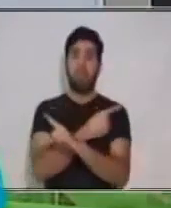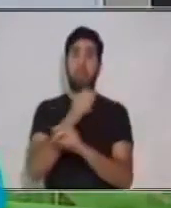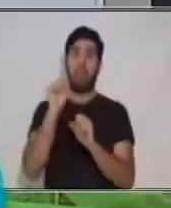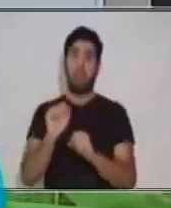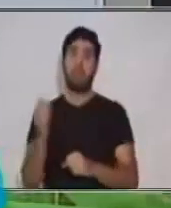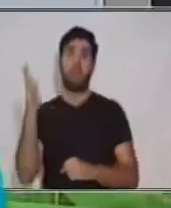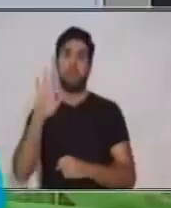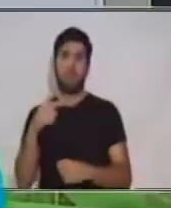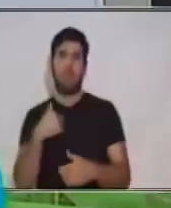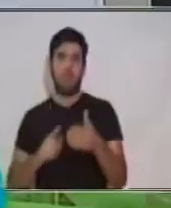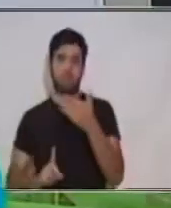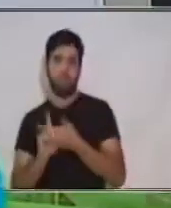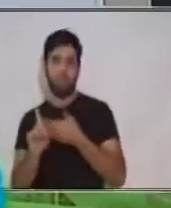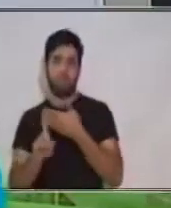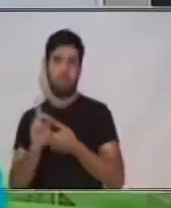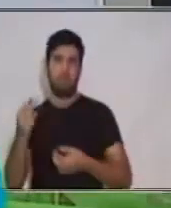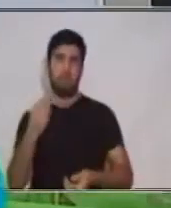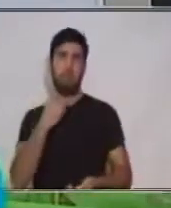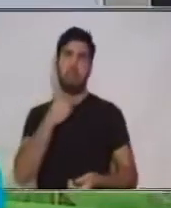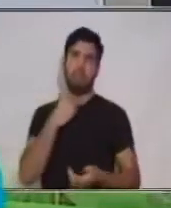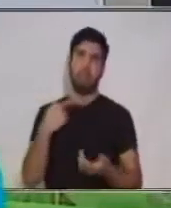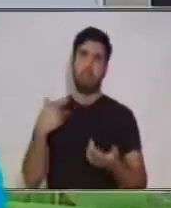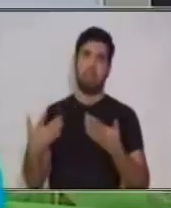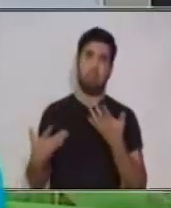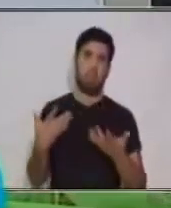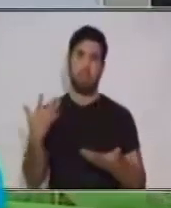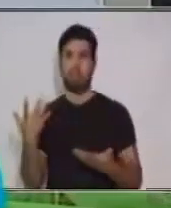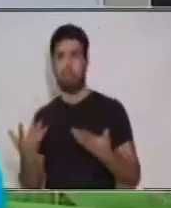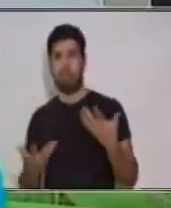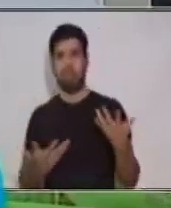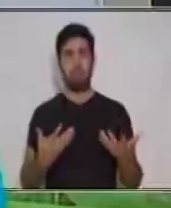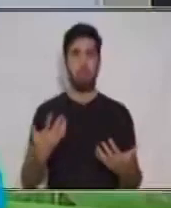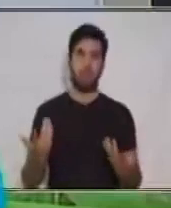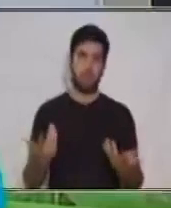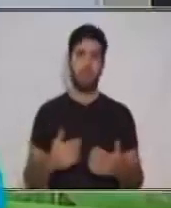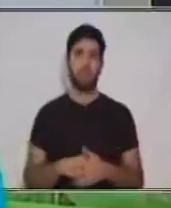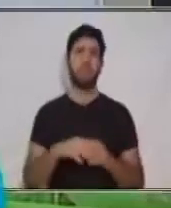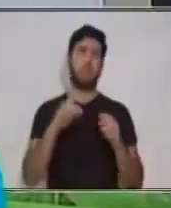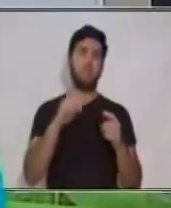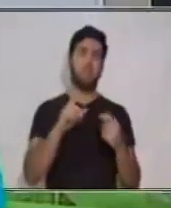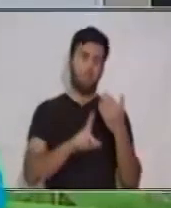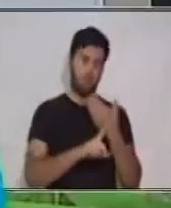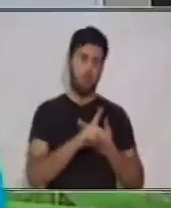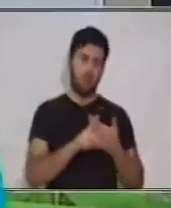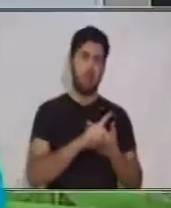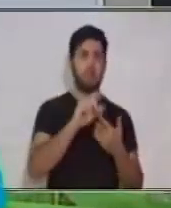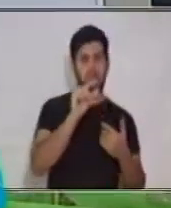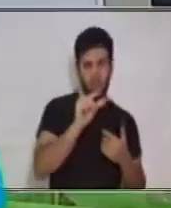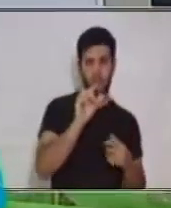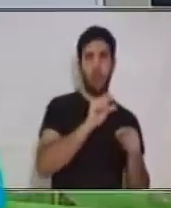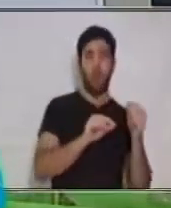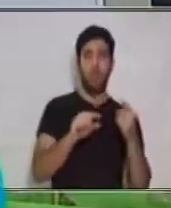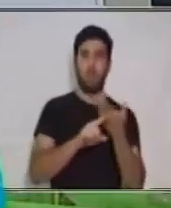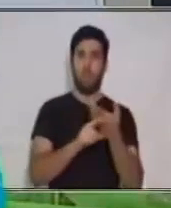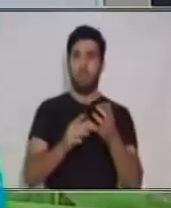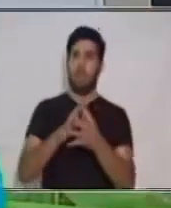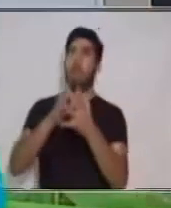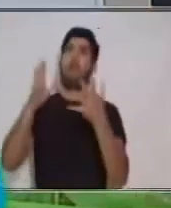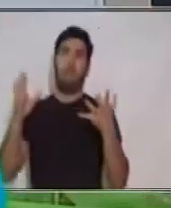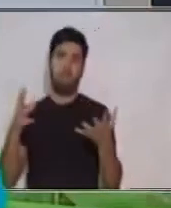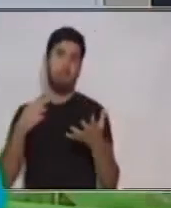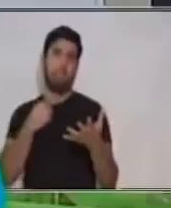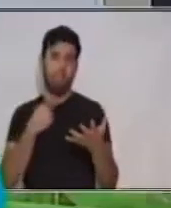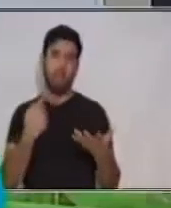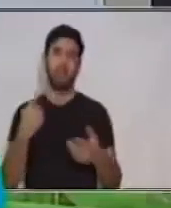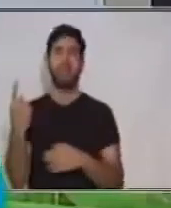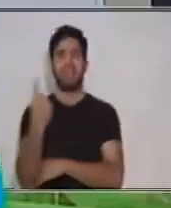traernos problemas, ¿verdad? Algunos problemas pequeños y otros problemas más grandes. Entonces es